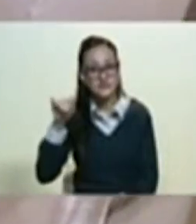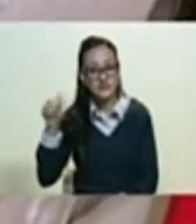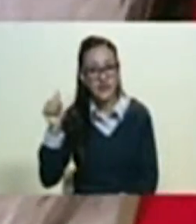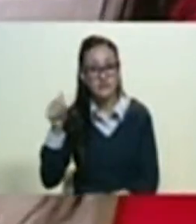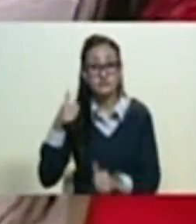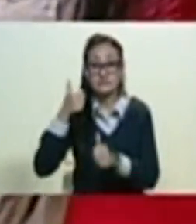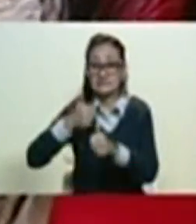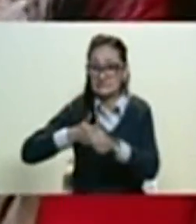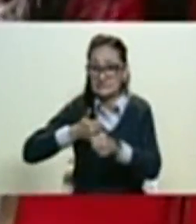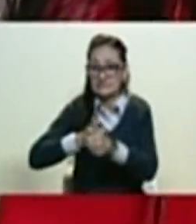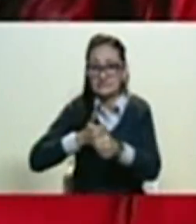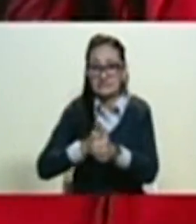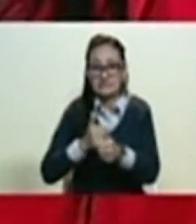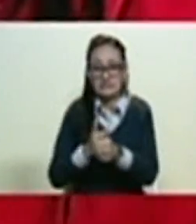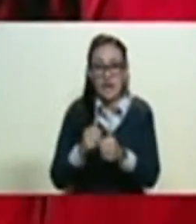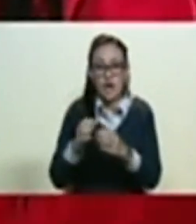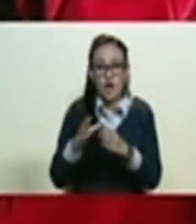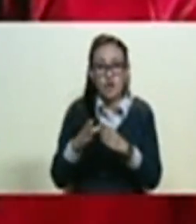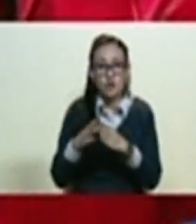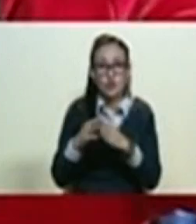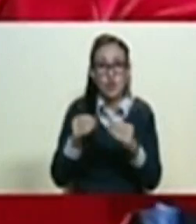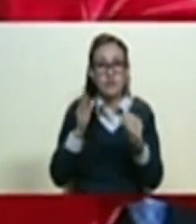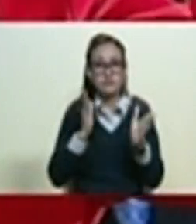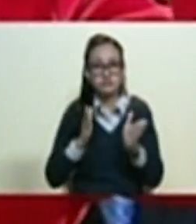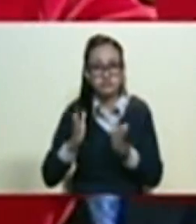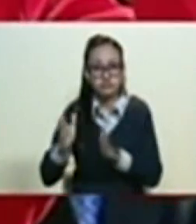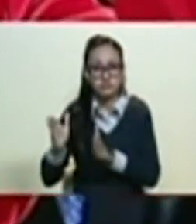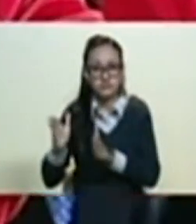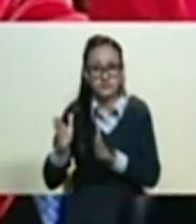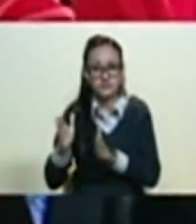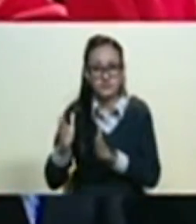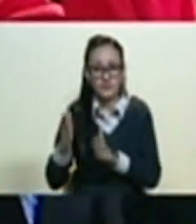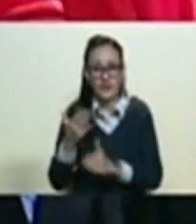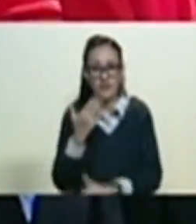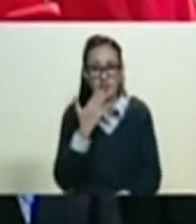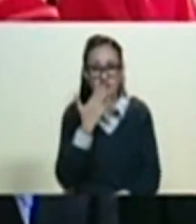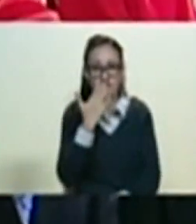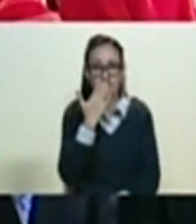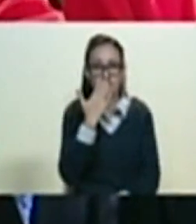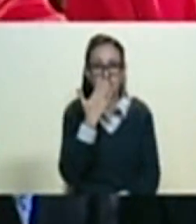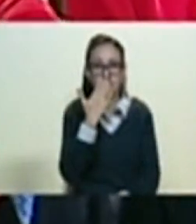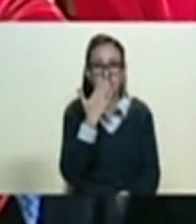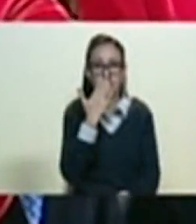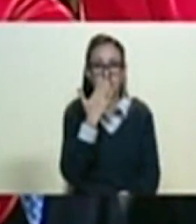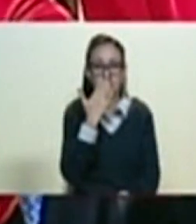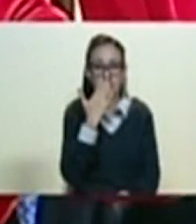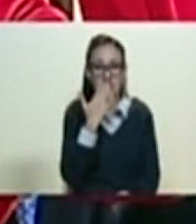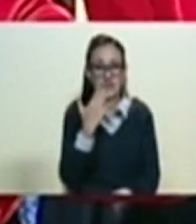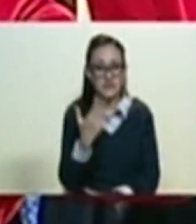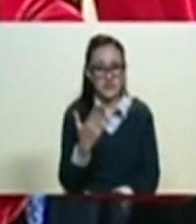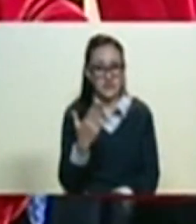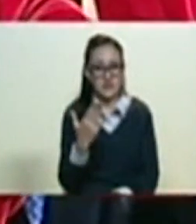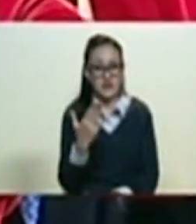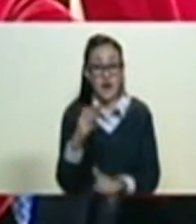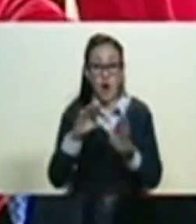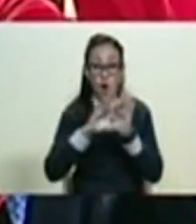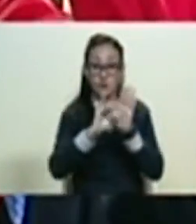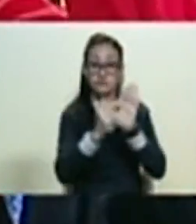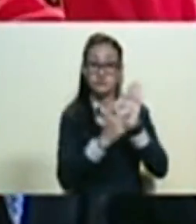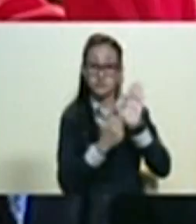siguiendo toda nuestra tradición y frente a este texto constitucional,